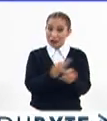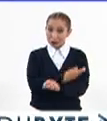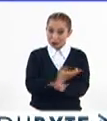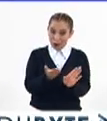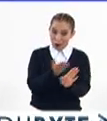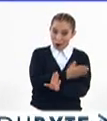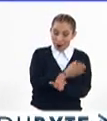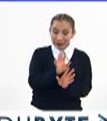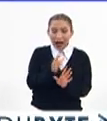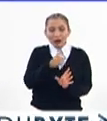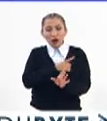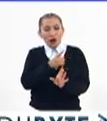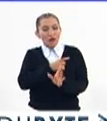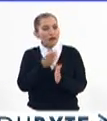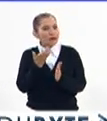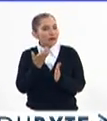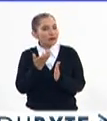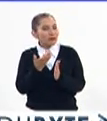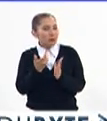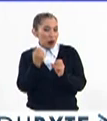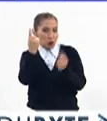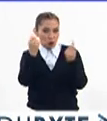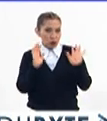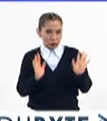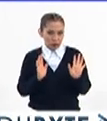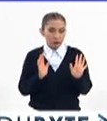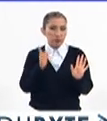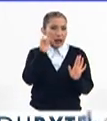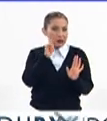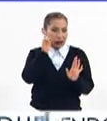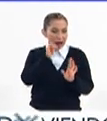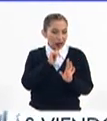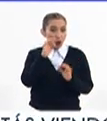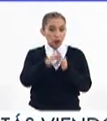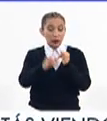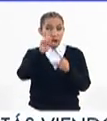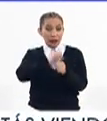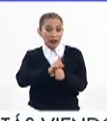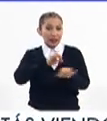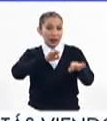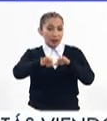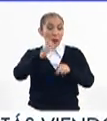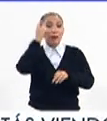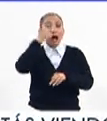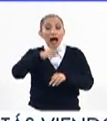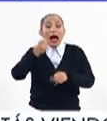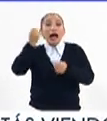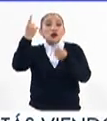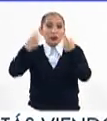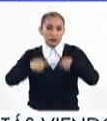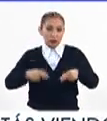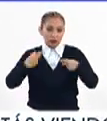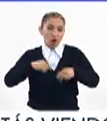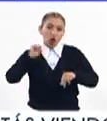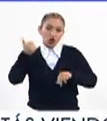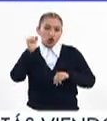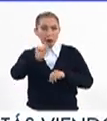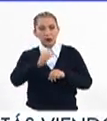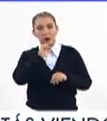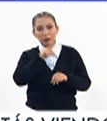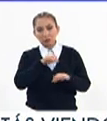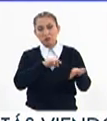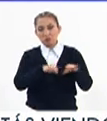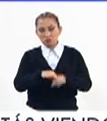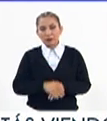ya solamente, digo, para algunos no, mañana último día de trabajo, para algunos digo, ¿no?